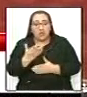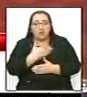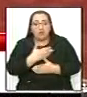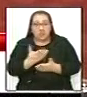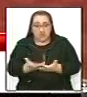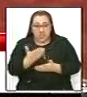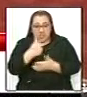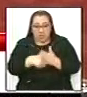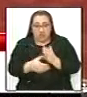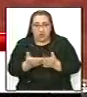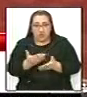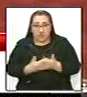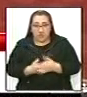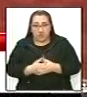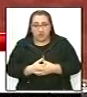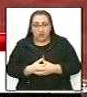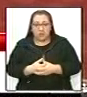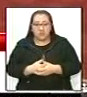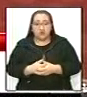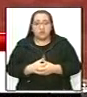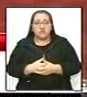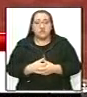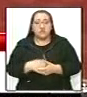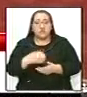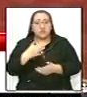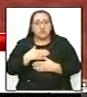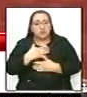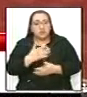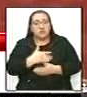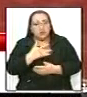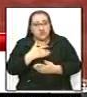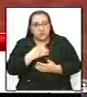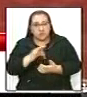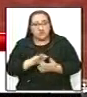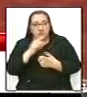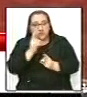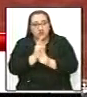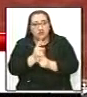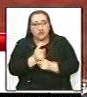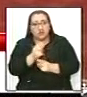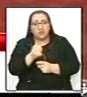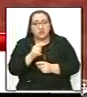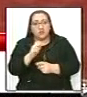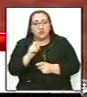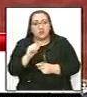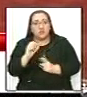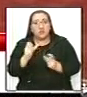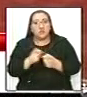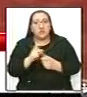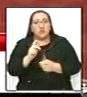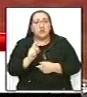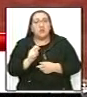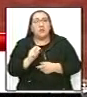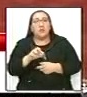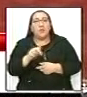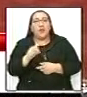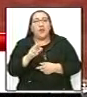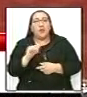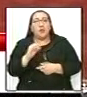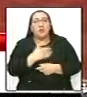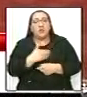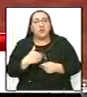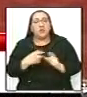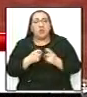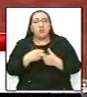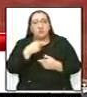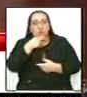presente y hago propicia la ocasión para expresar los sentimientos de mi estima personal. Atentamente, congresista Pariona Tarqui, presidenta de la Comisión